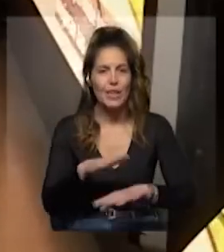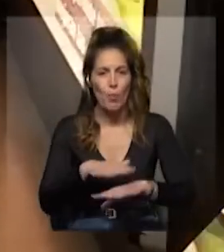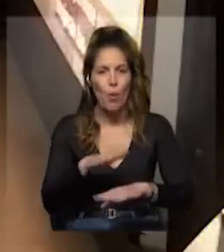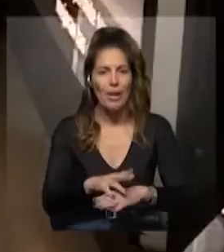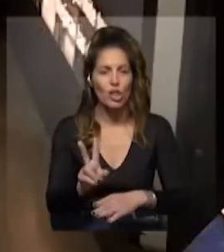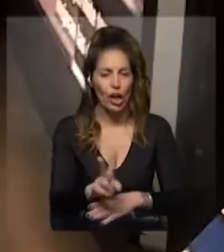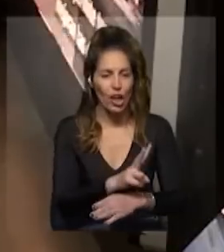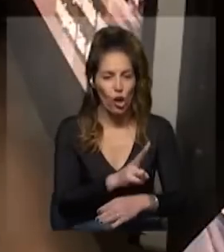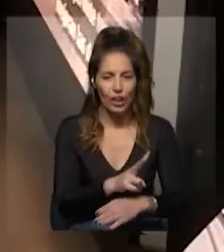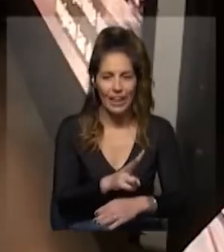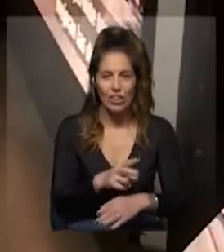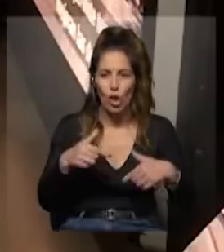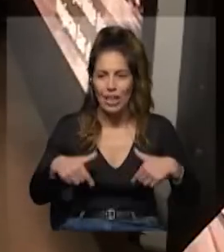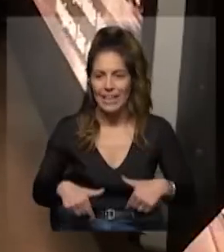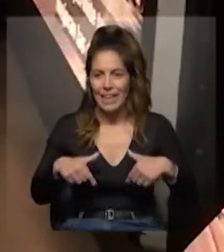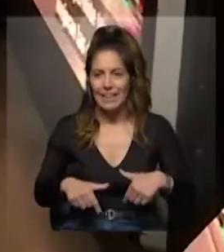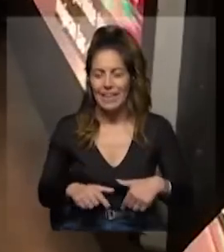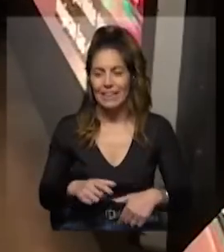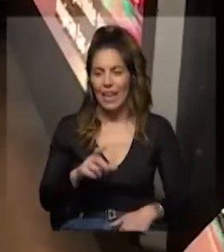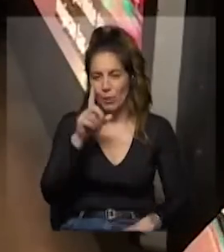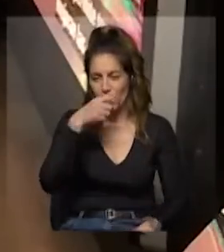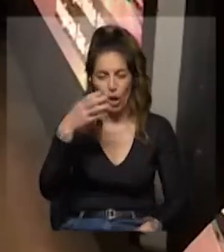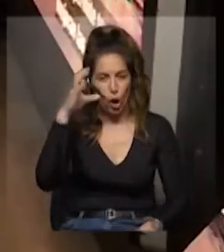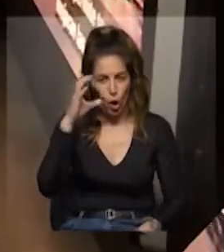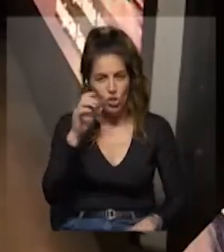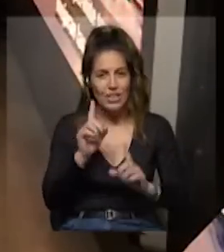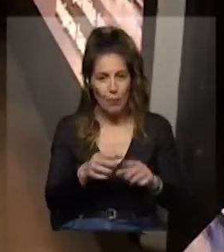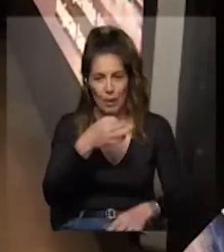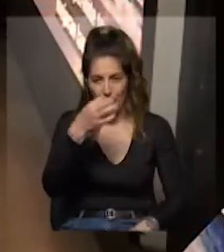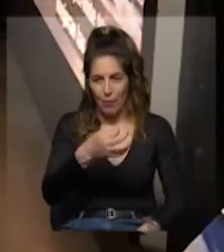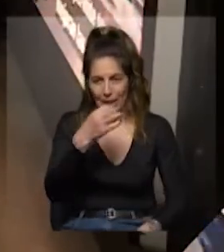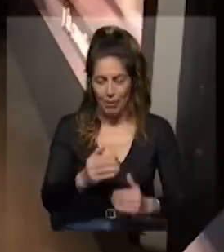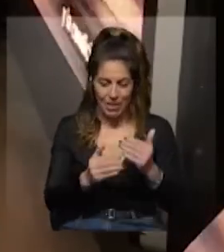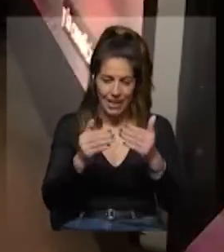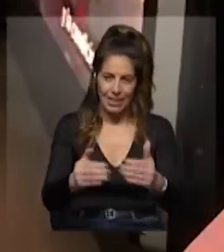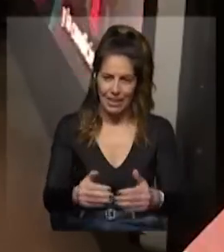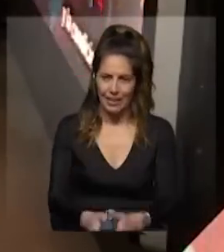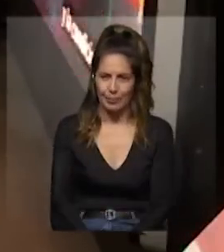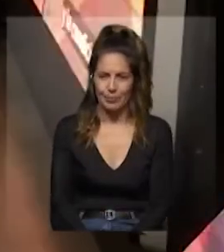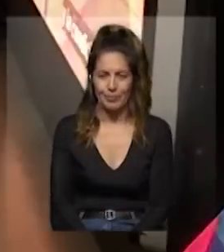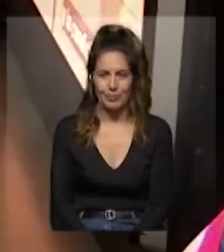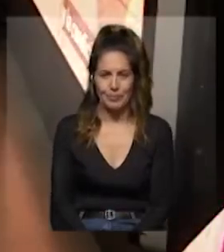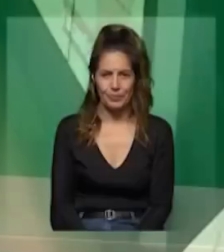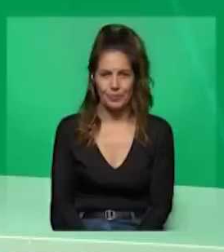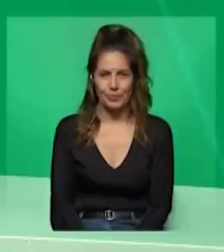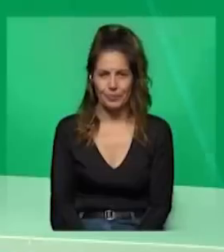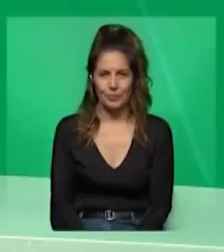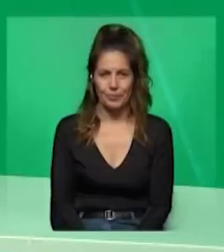recorriendo la muestra la intendenta de montevo Carolina cose tendremos su palabra en unos minutos está comenzando en